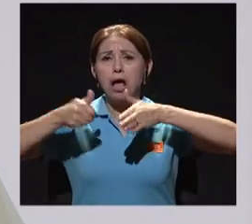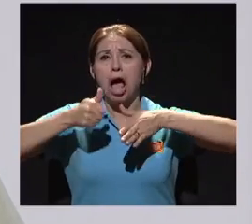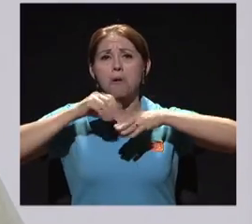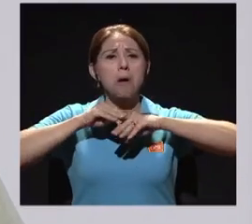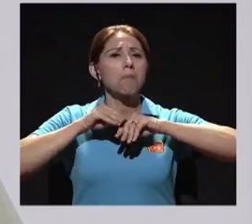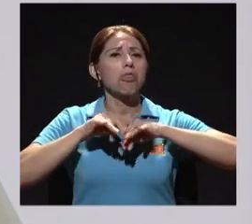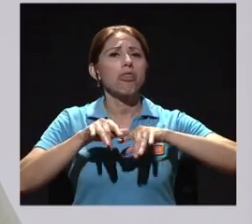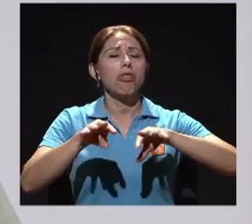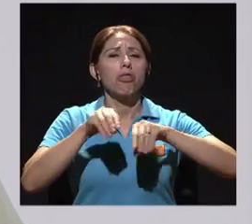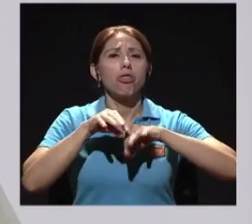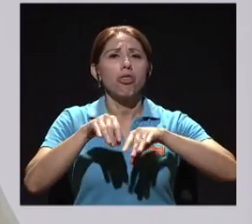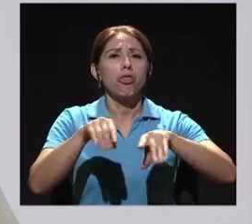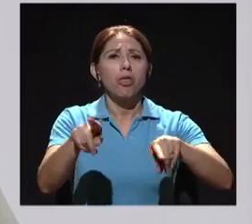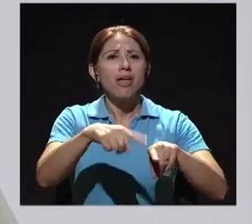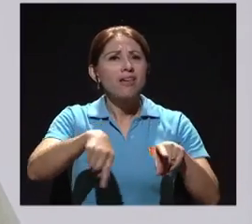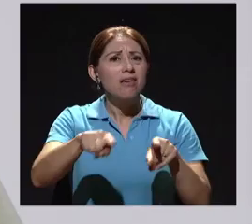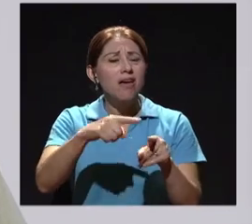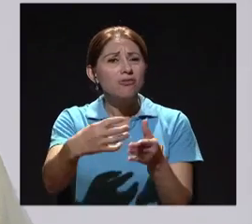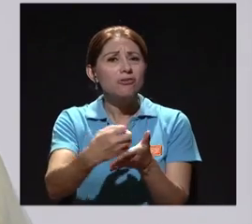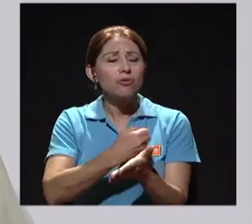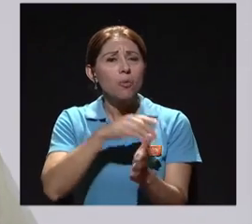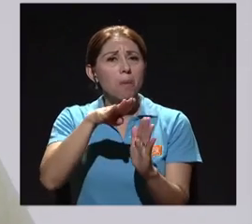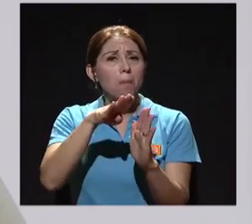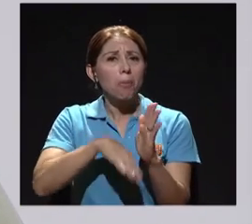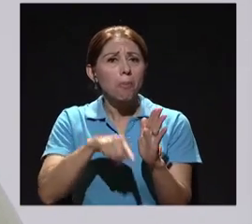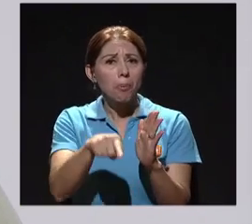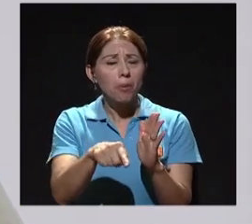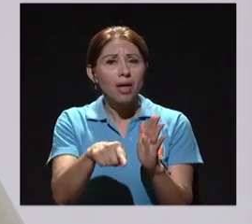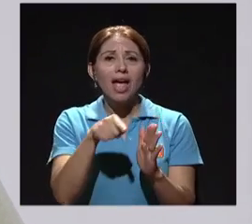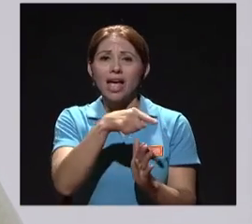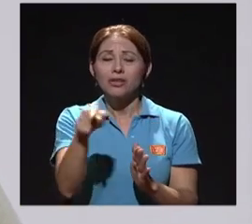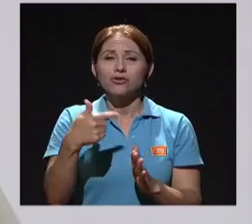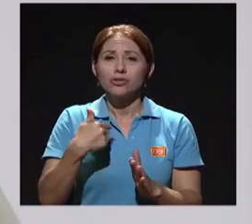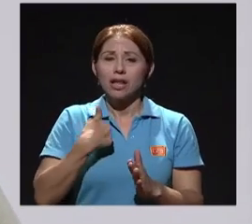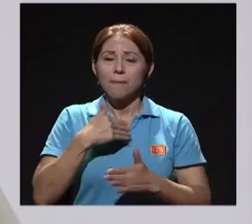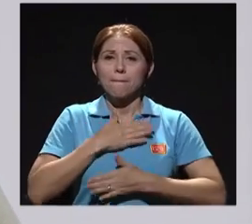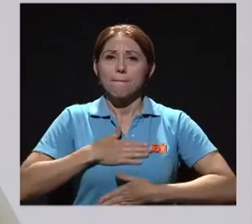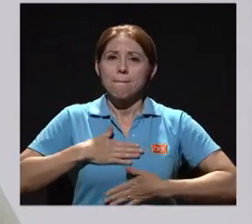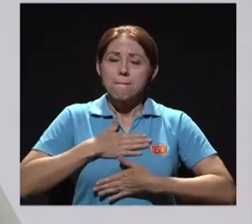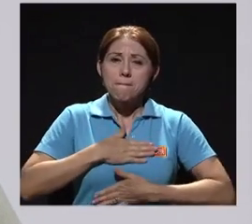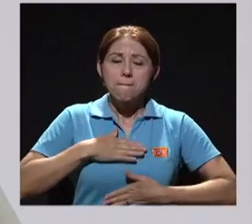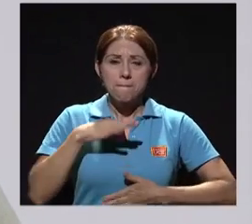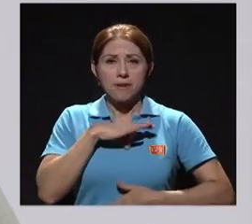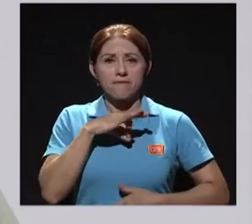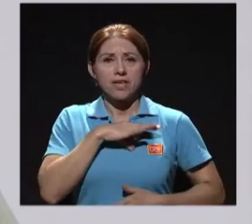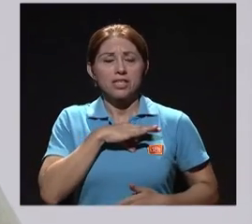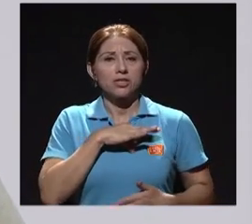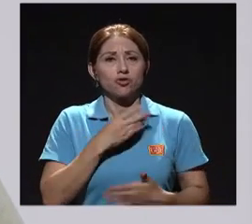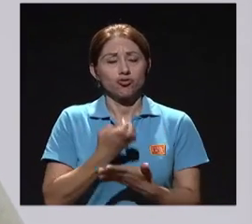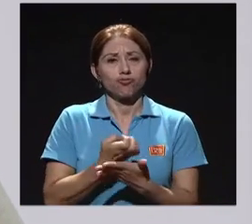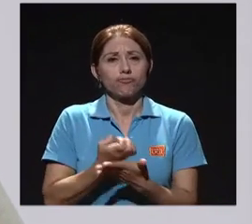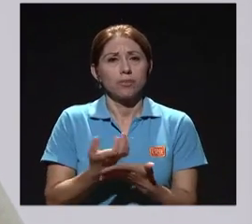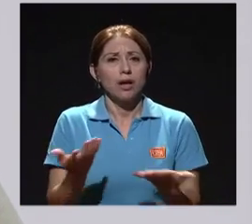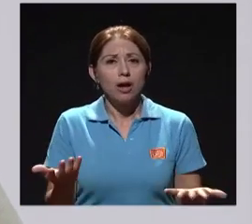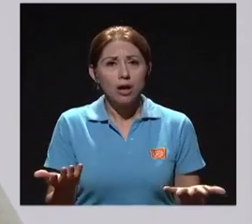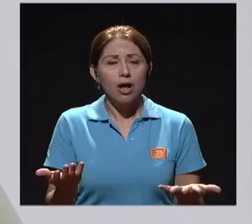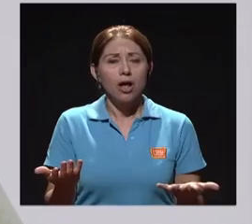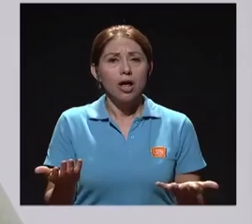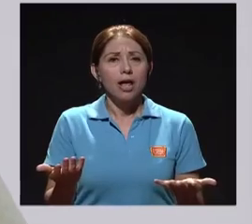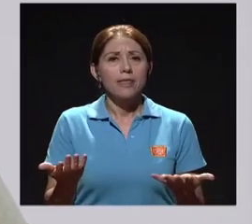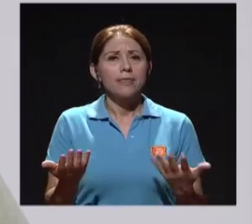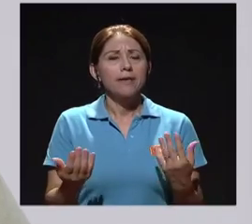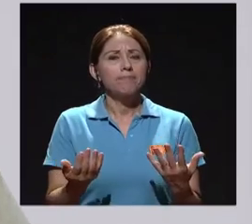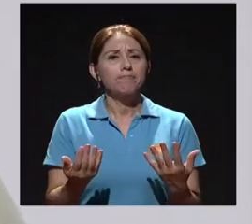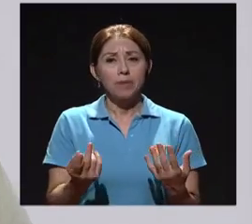de un valor económico de los beneficios de y cómo se llama de